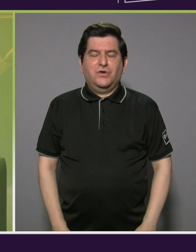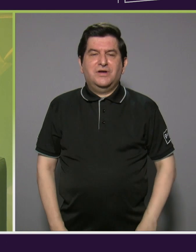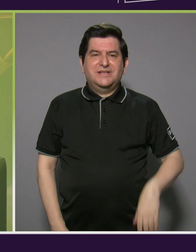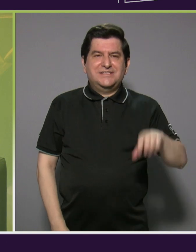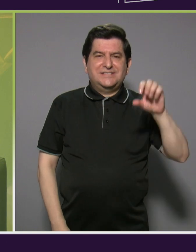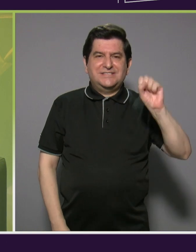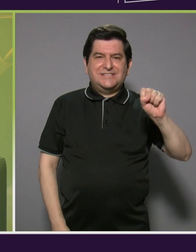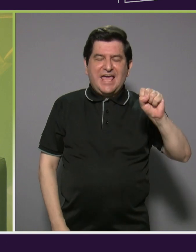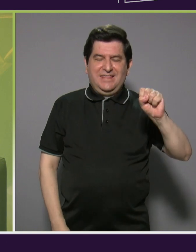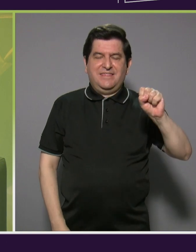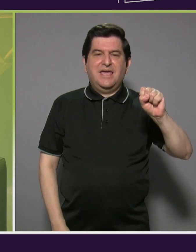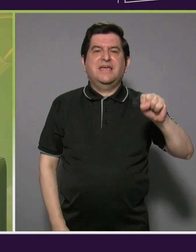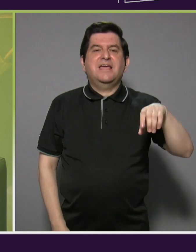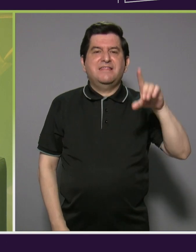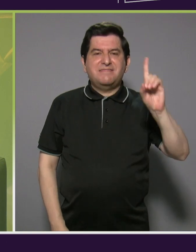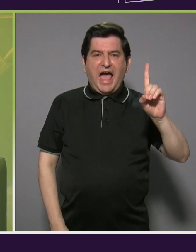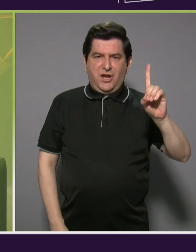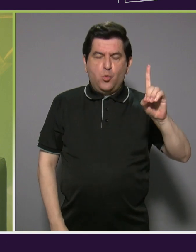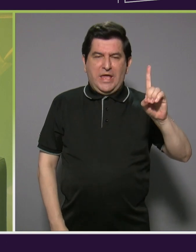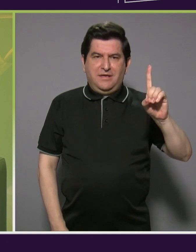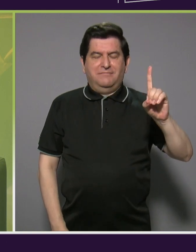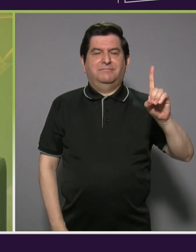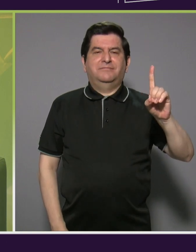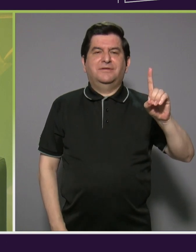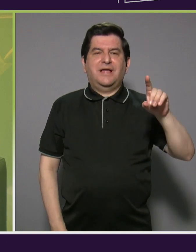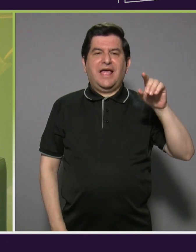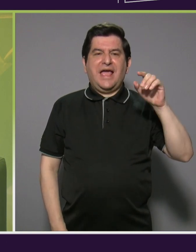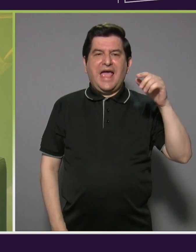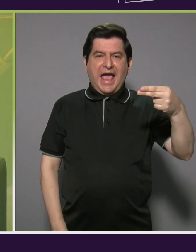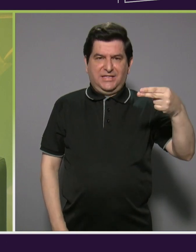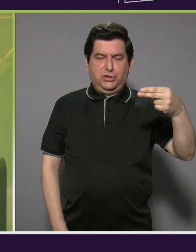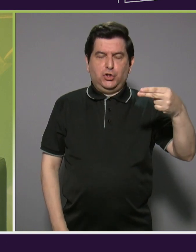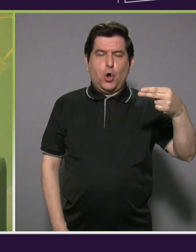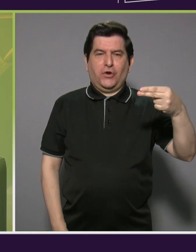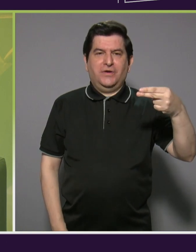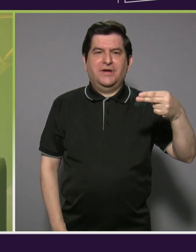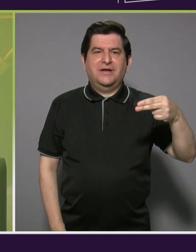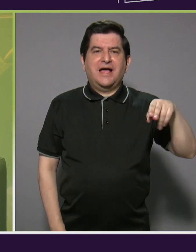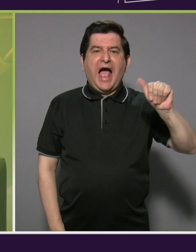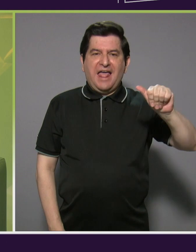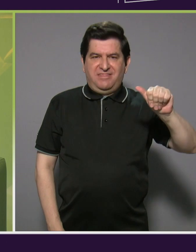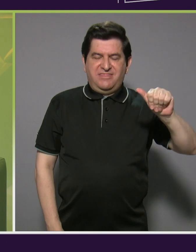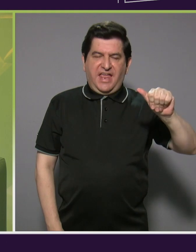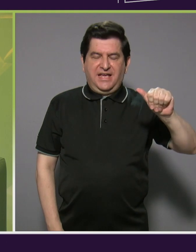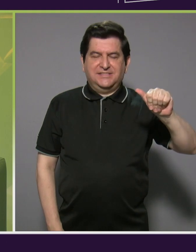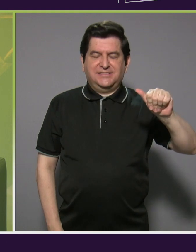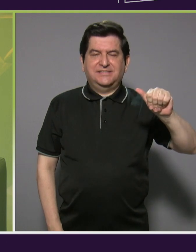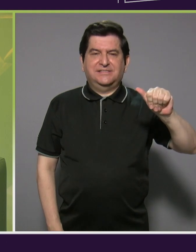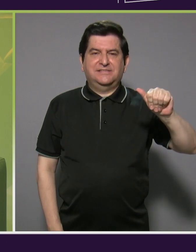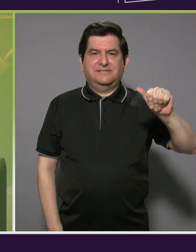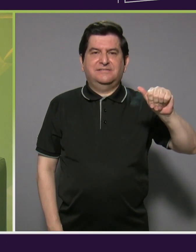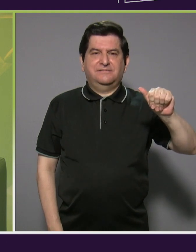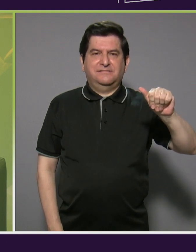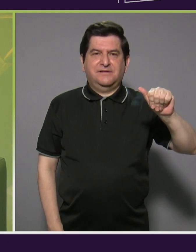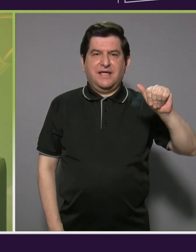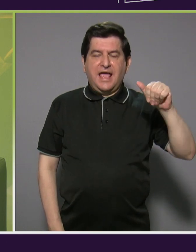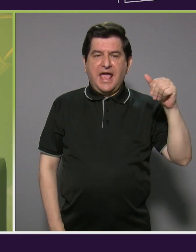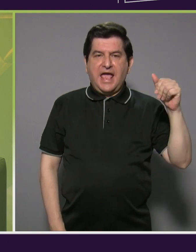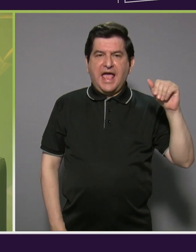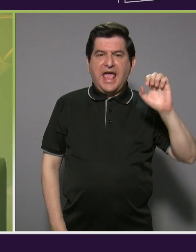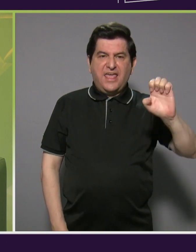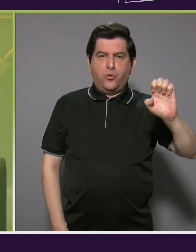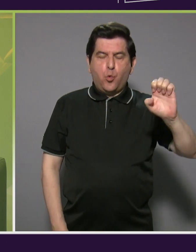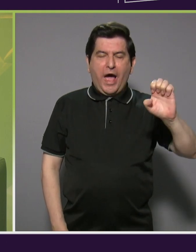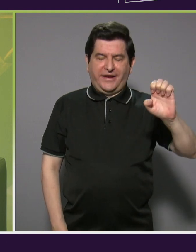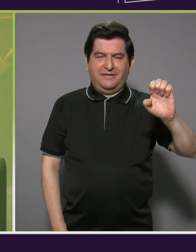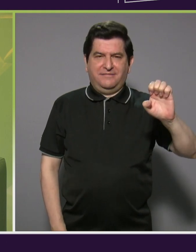Cecilia Villalobos Vega, de Darwin Rojas Telles, de Héctor Antonio Herrera Medina, Andrés Clark Ramírez Porras, Eduard Vinicio